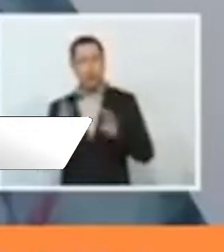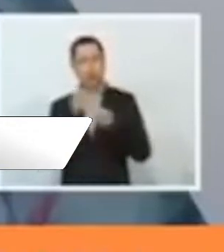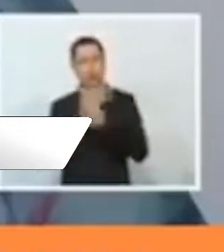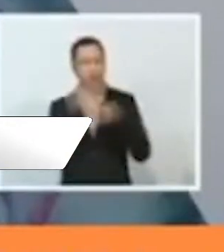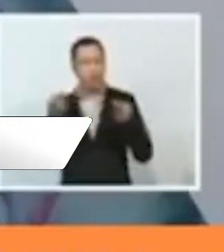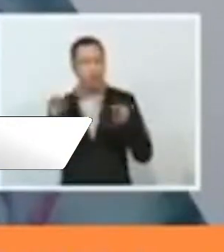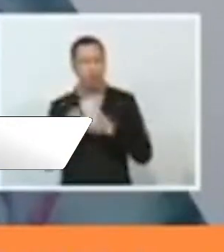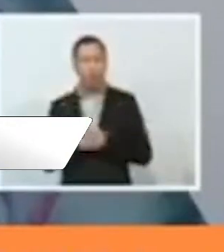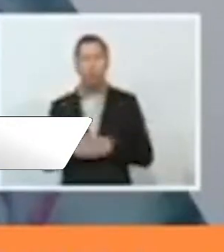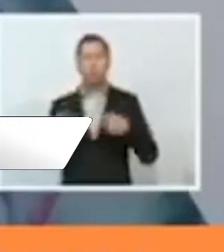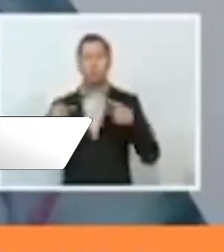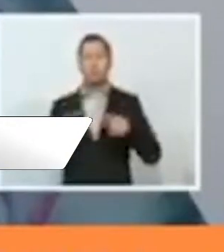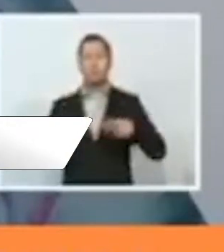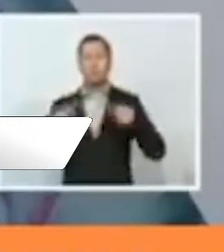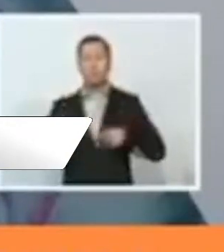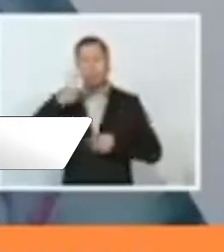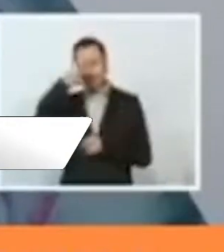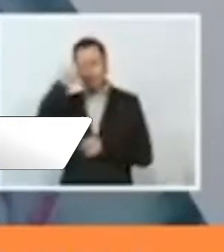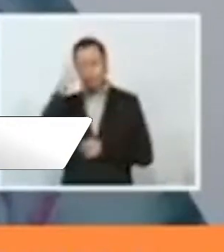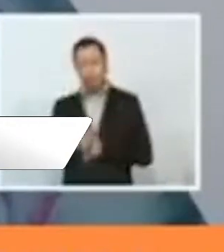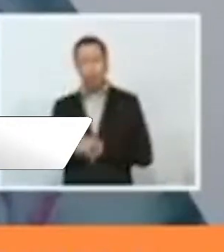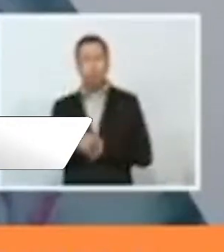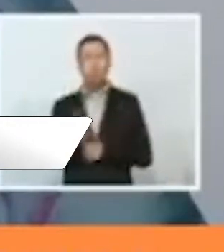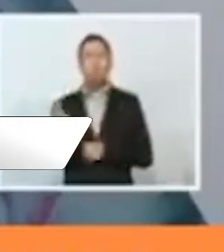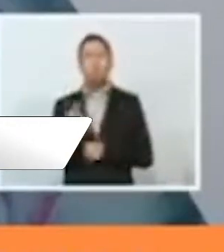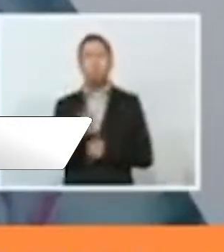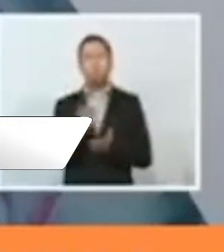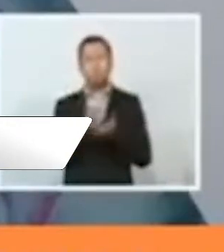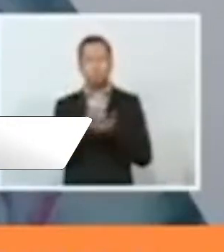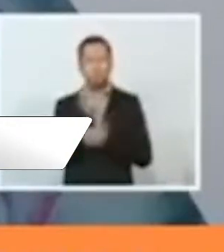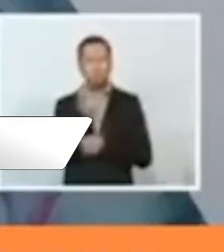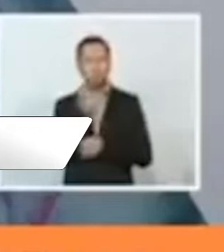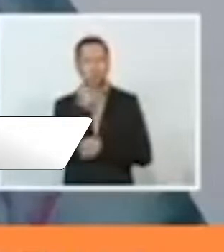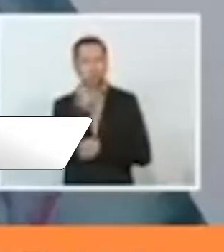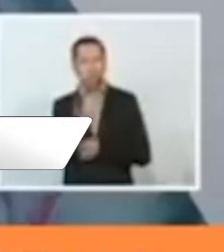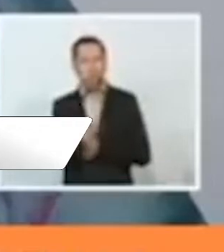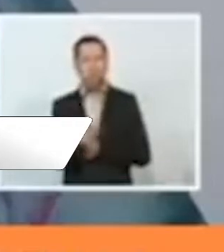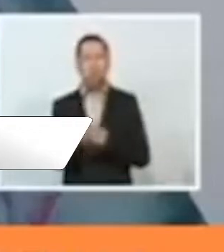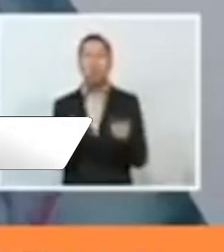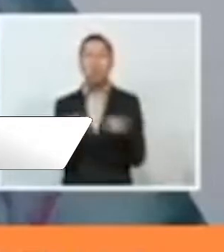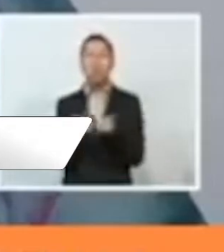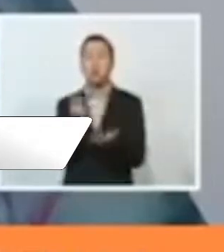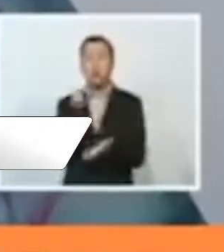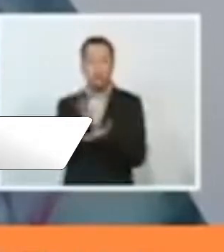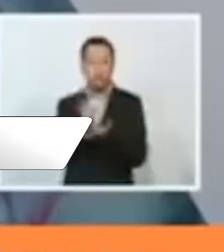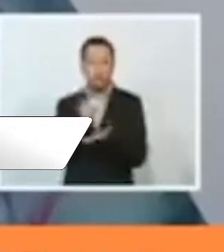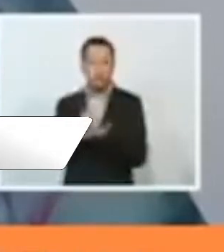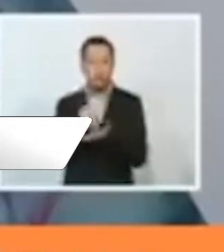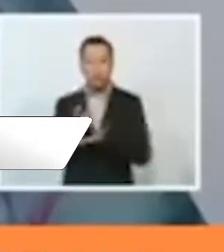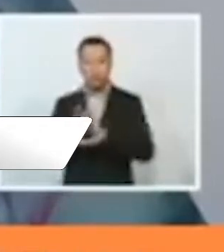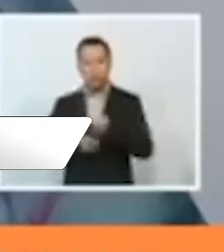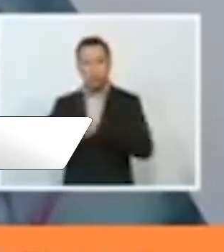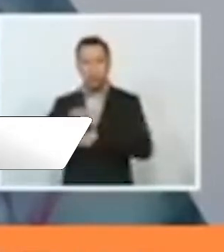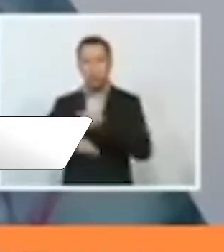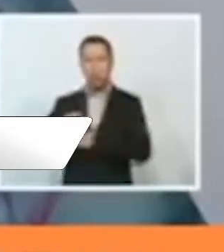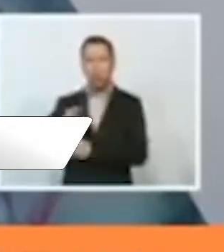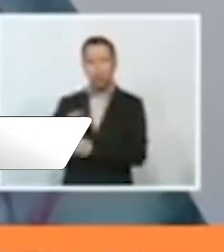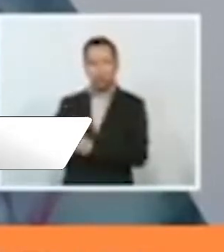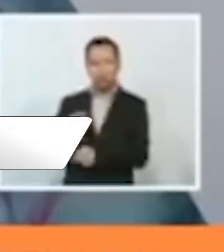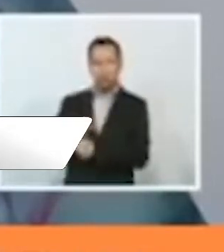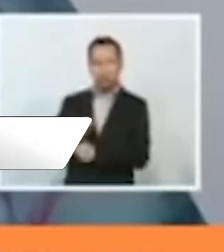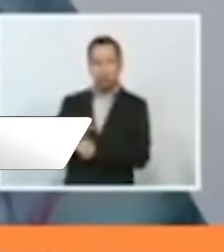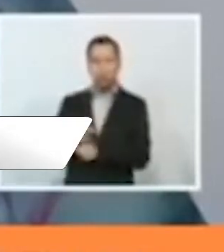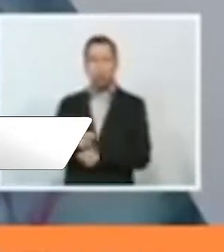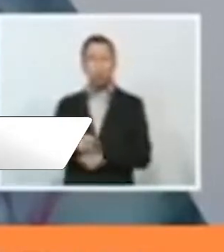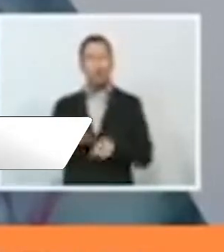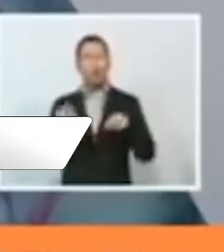sus adversarios, Renán Sánchez Tajonar y Javier Cetina González, por la forma de hacer política prebendista y por sus fracasos al frente